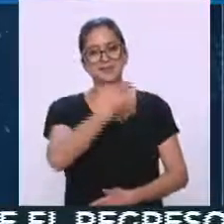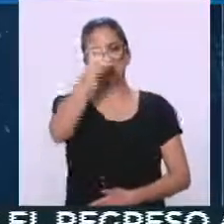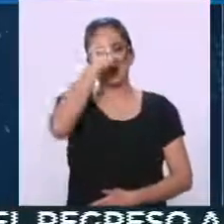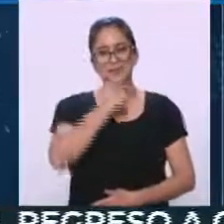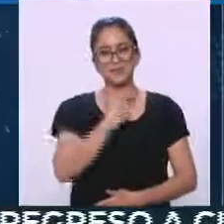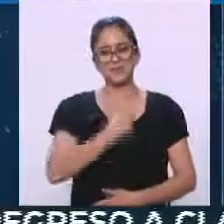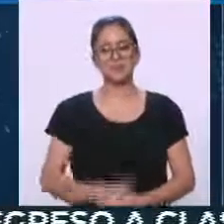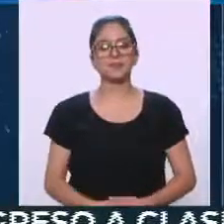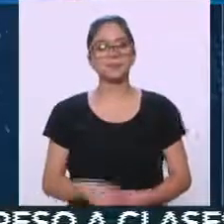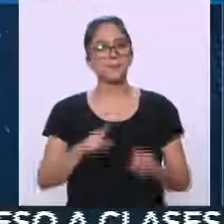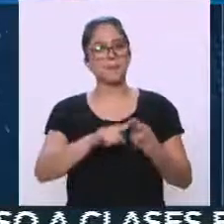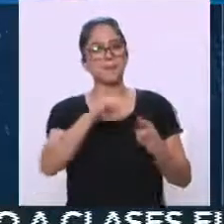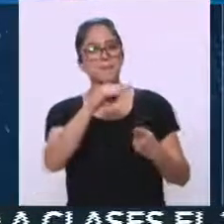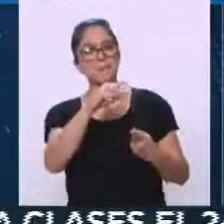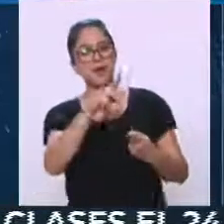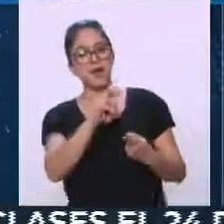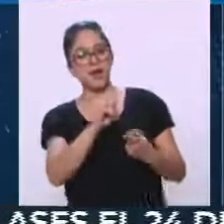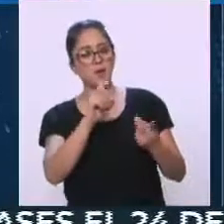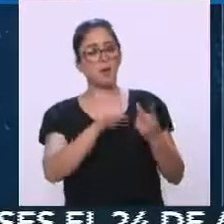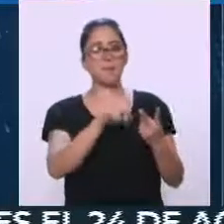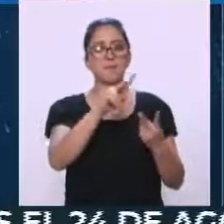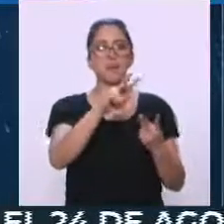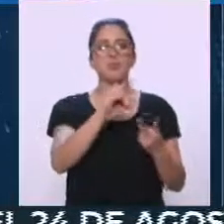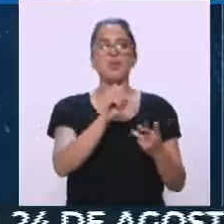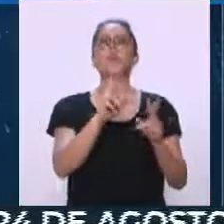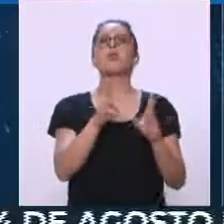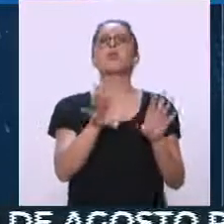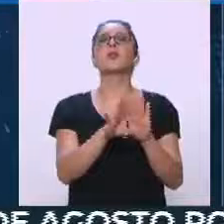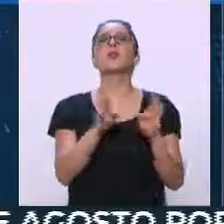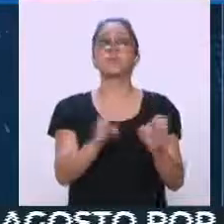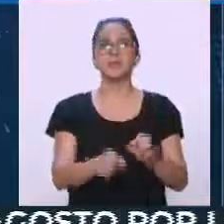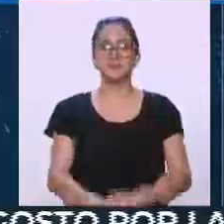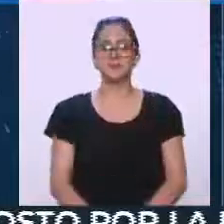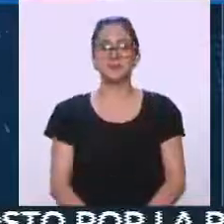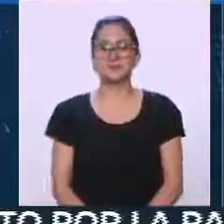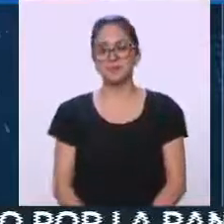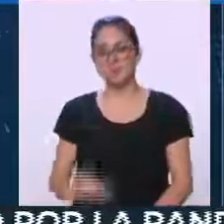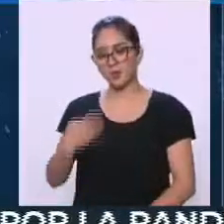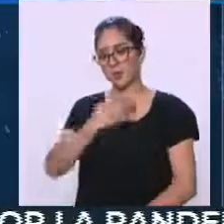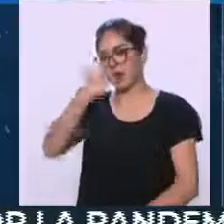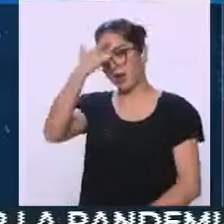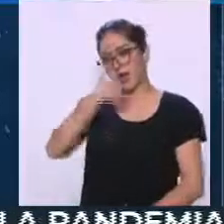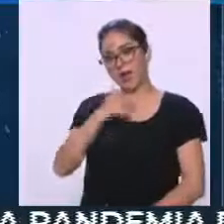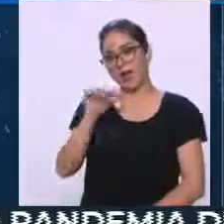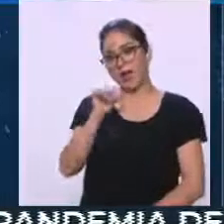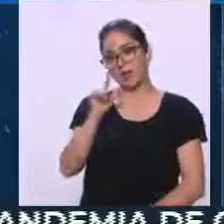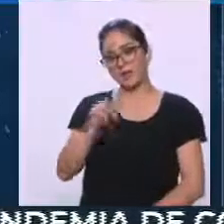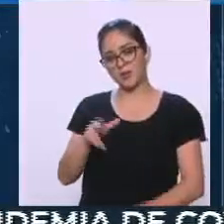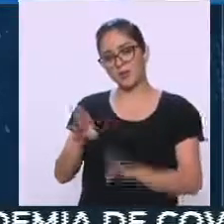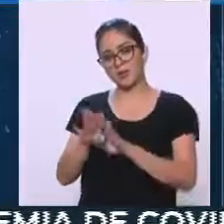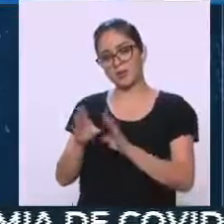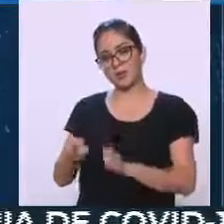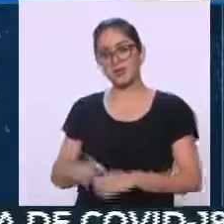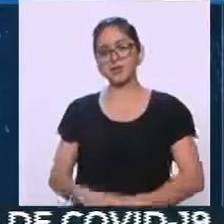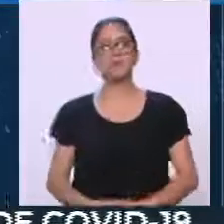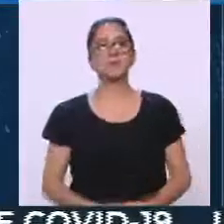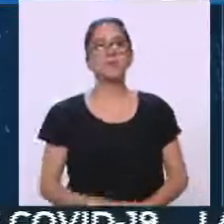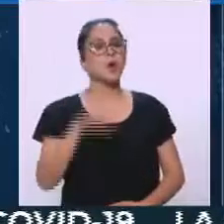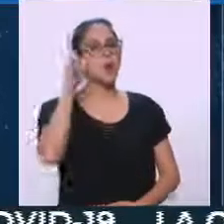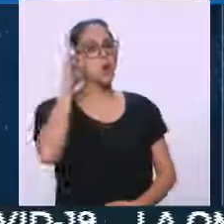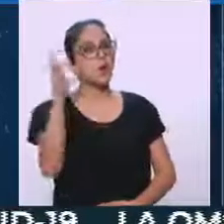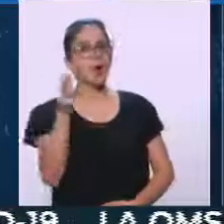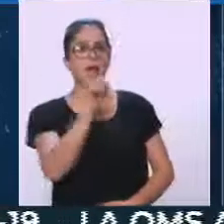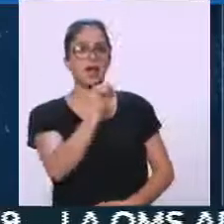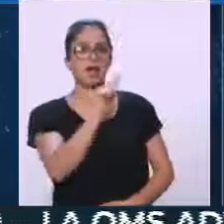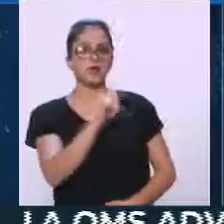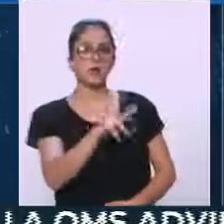Buenas noches Mario, Víctor, ¿cómo están? Hola, buenas noches Azul, ¿qué tal? Buenas noches. Víctor, hola Azul, hola Juan, ¿cómo están?